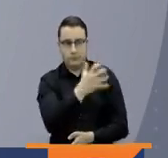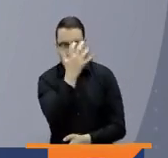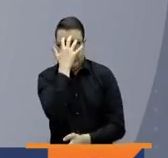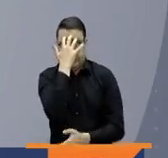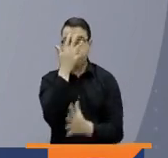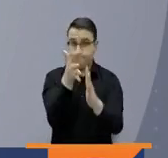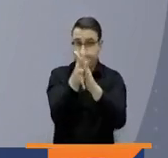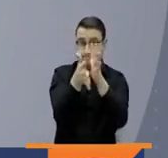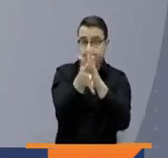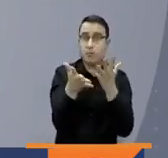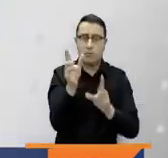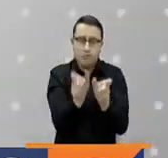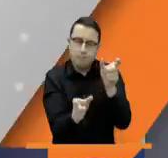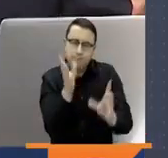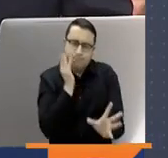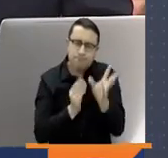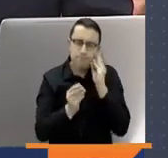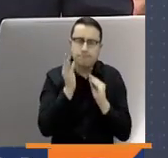de autocuidado.